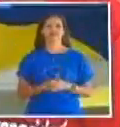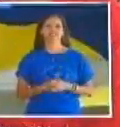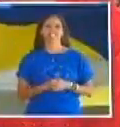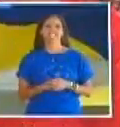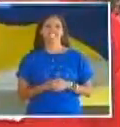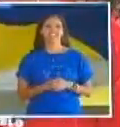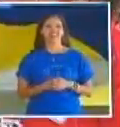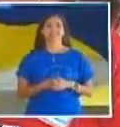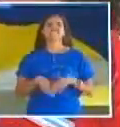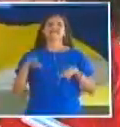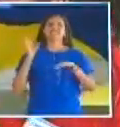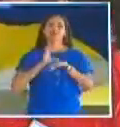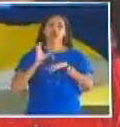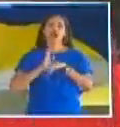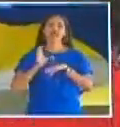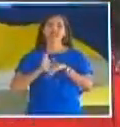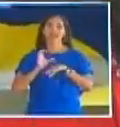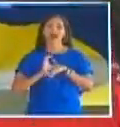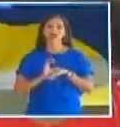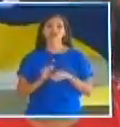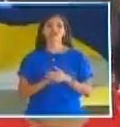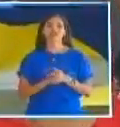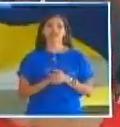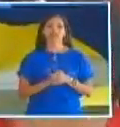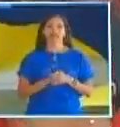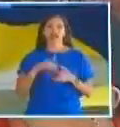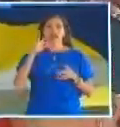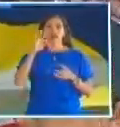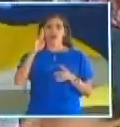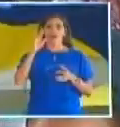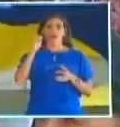Ciudadano Mayor General Franklin García Duque.